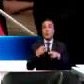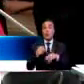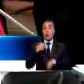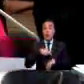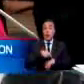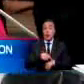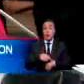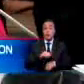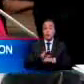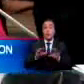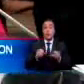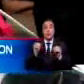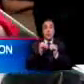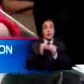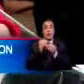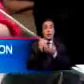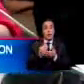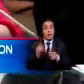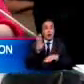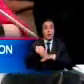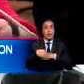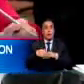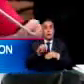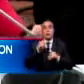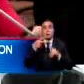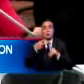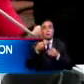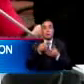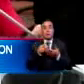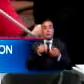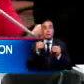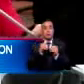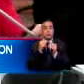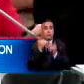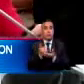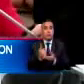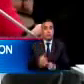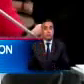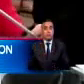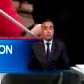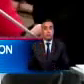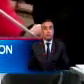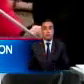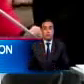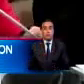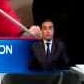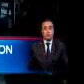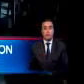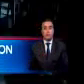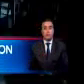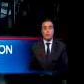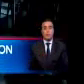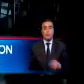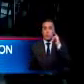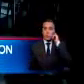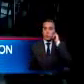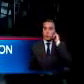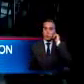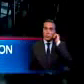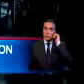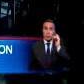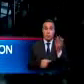días recibirá adicionalmente una segunda aporte de la con apoyo y respaldo de la CASA. Desde el Ministerio